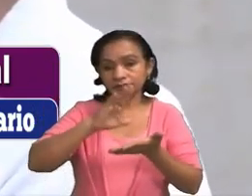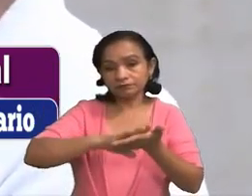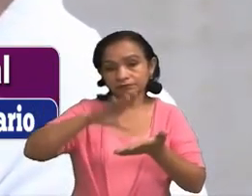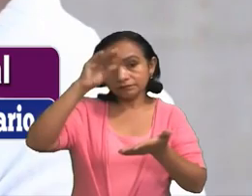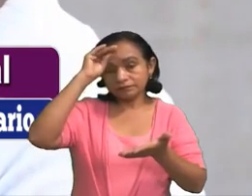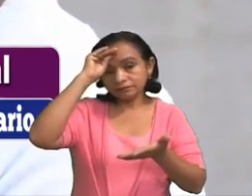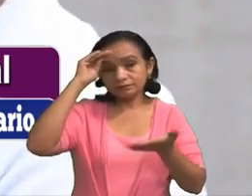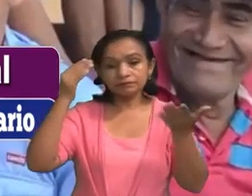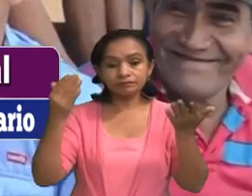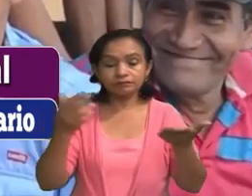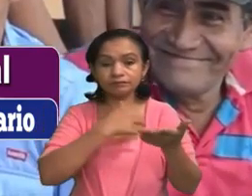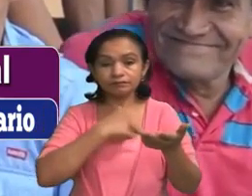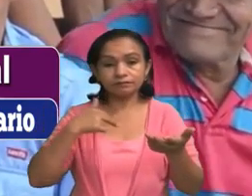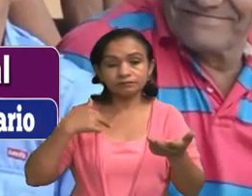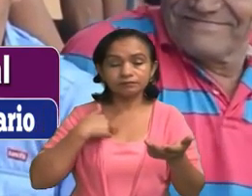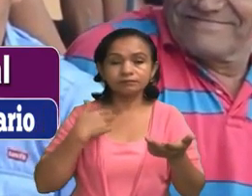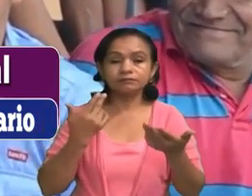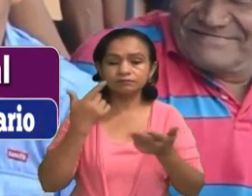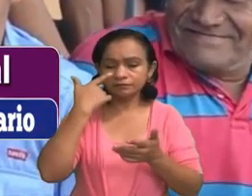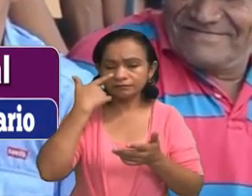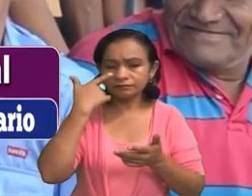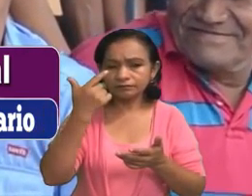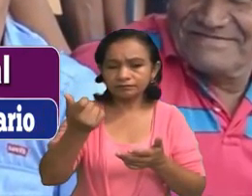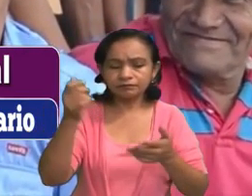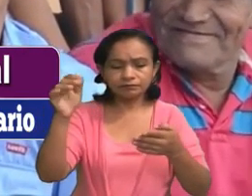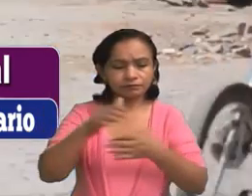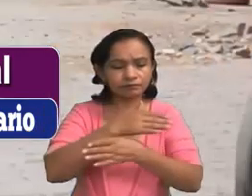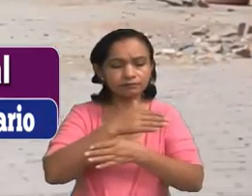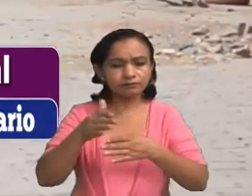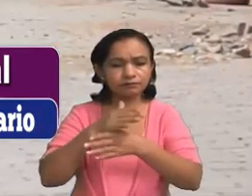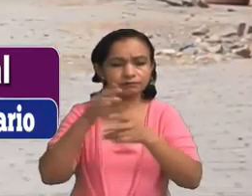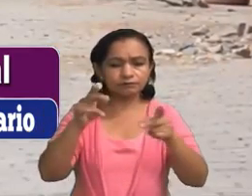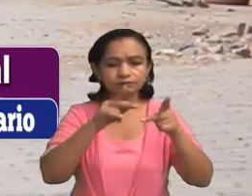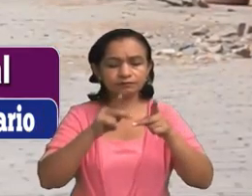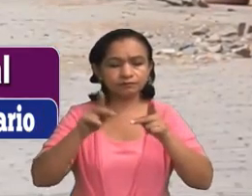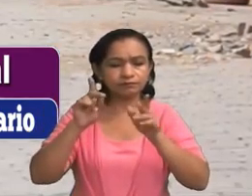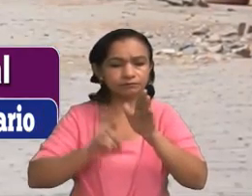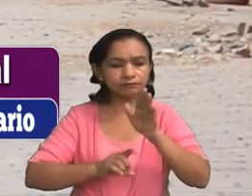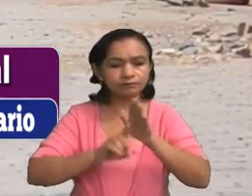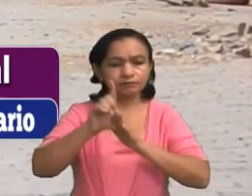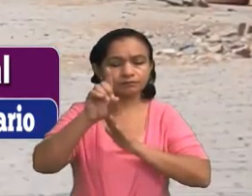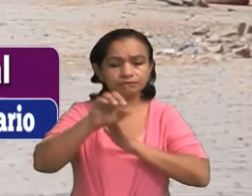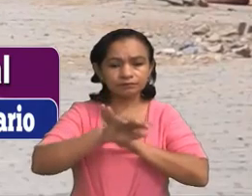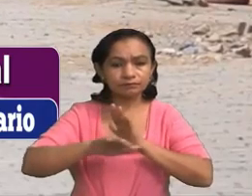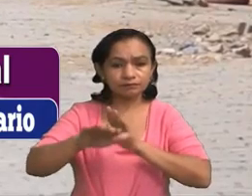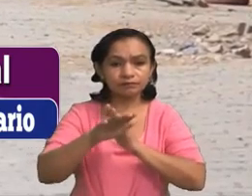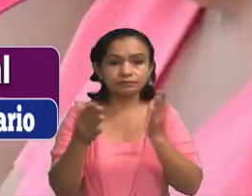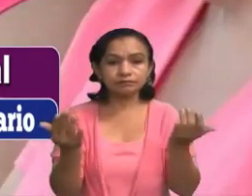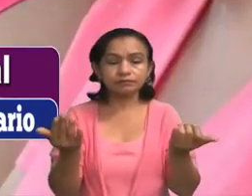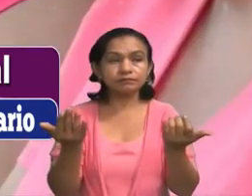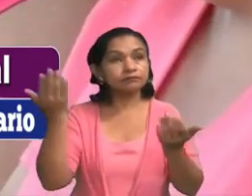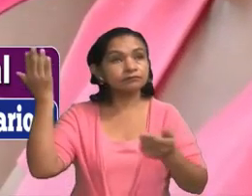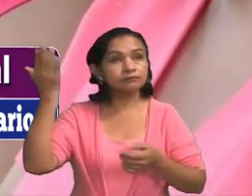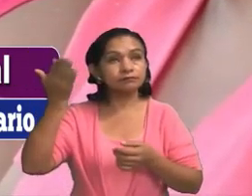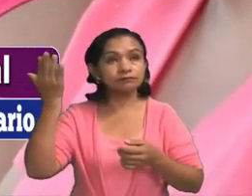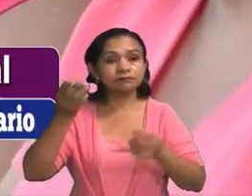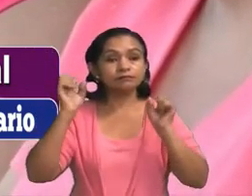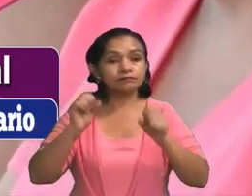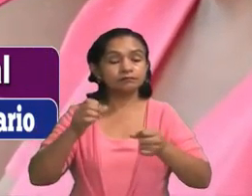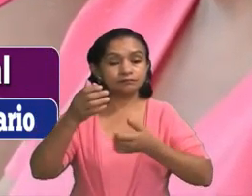digamos, que es generado y que es reconocido desde los diferentes actores del desarrollo rural. Así es que en el Congreso permite